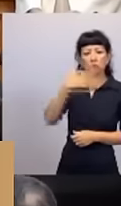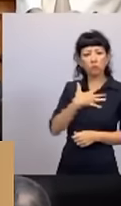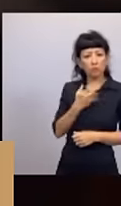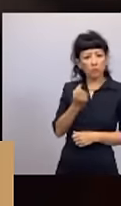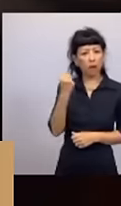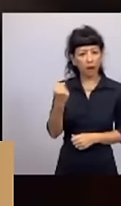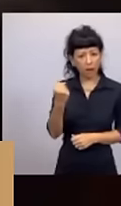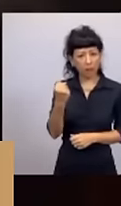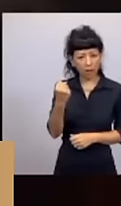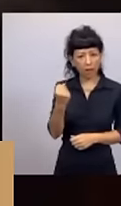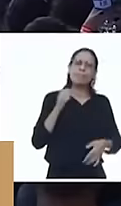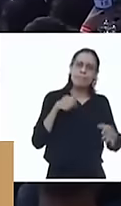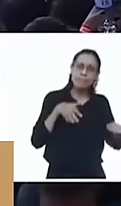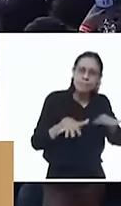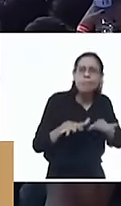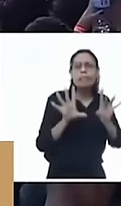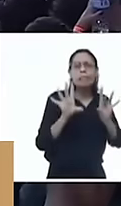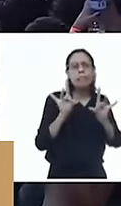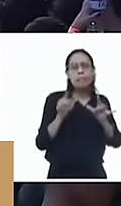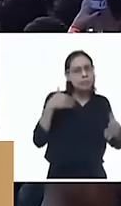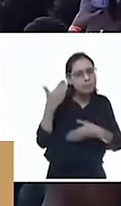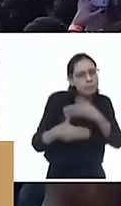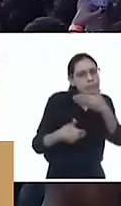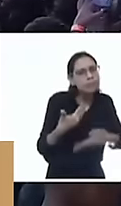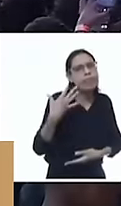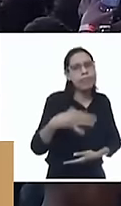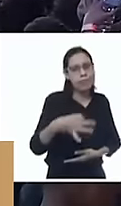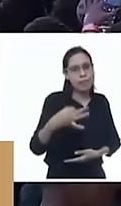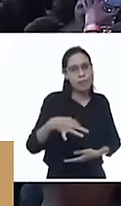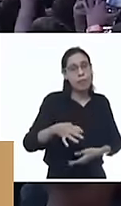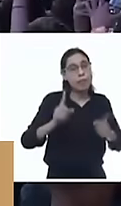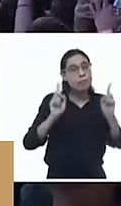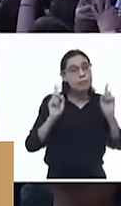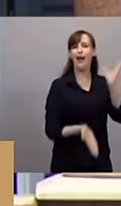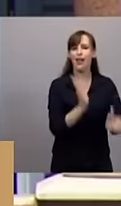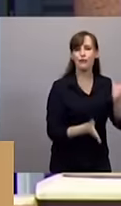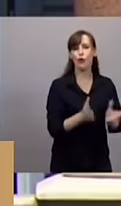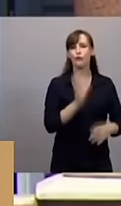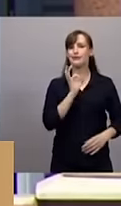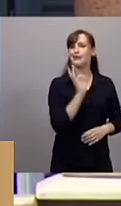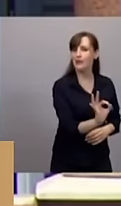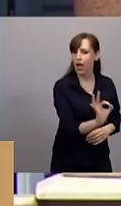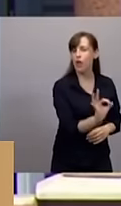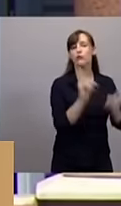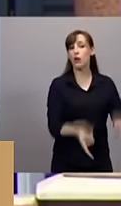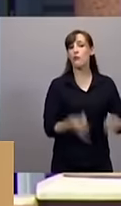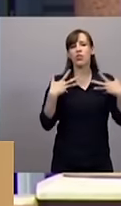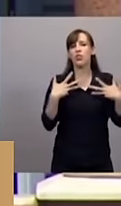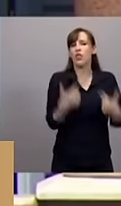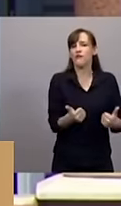quizá bueno, pues tener un gesto con aquella persona que está intentando sacar a Argentina de donde la han llevado